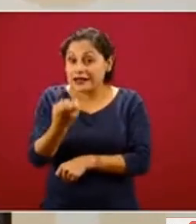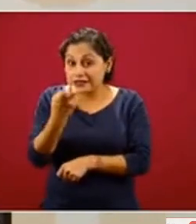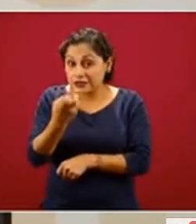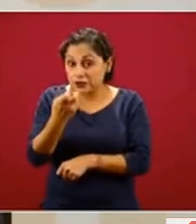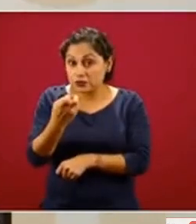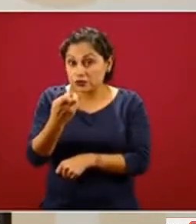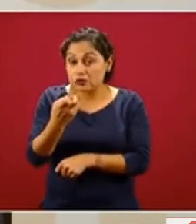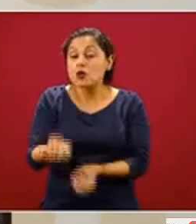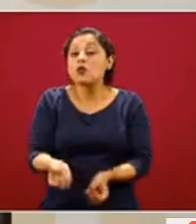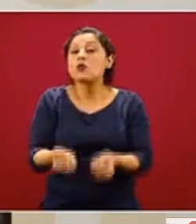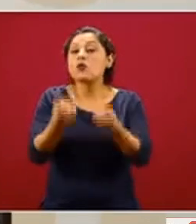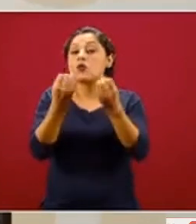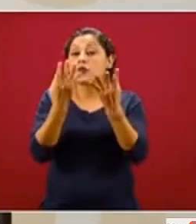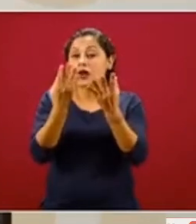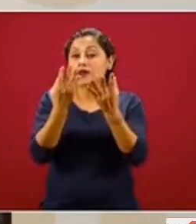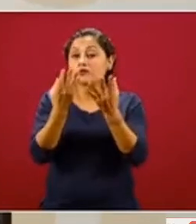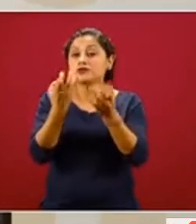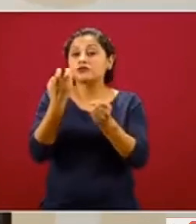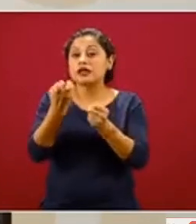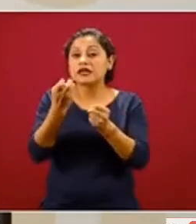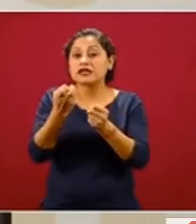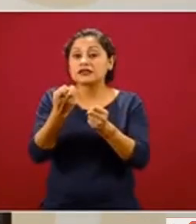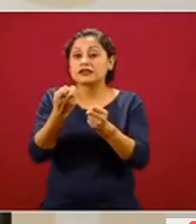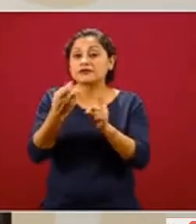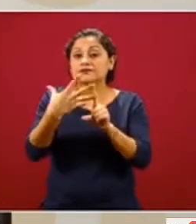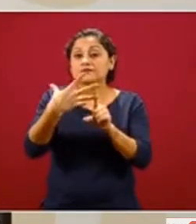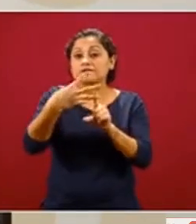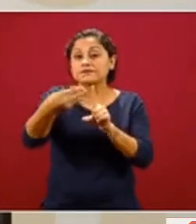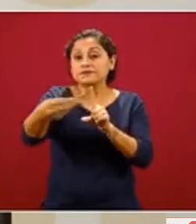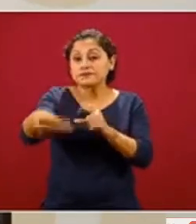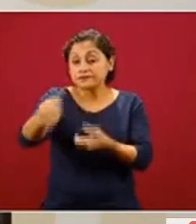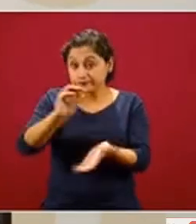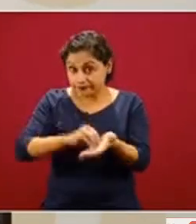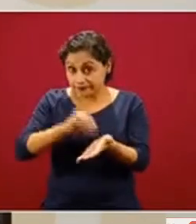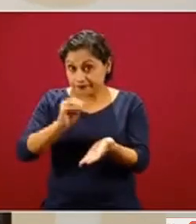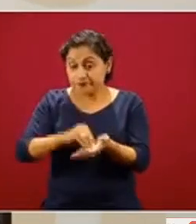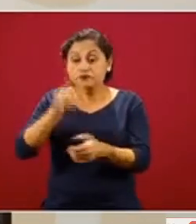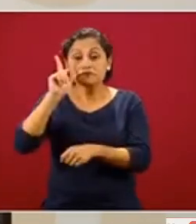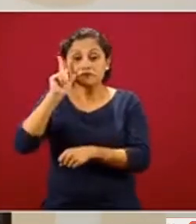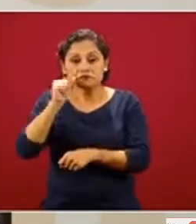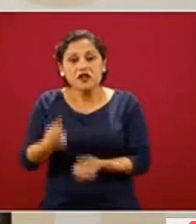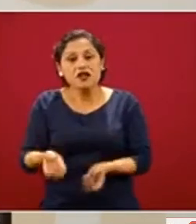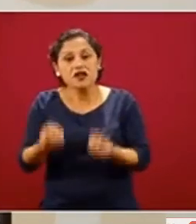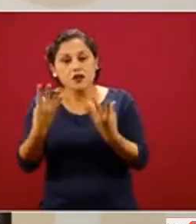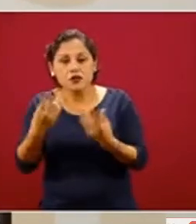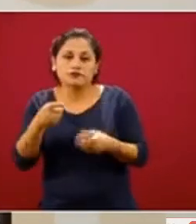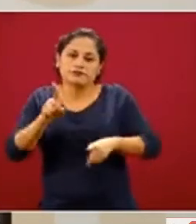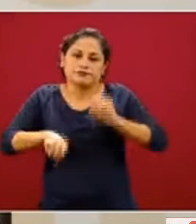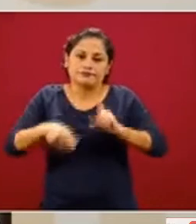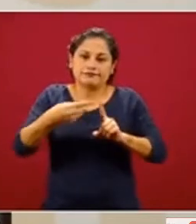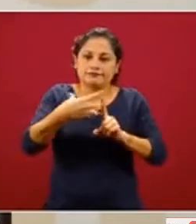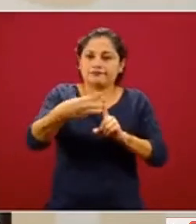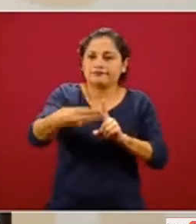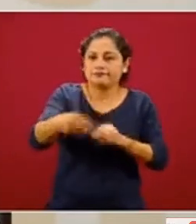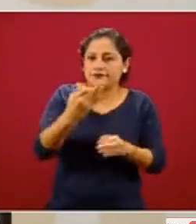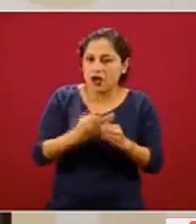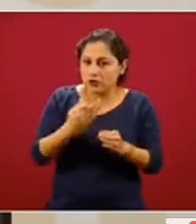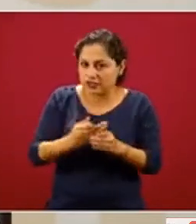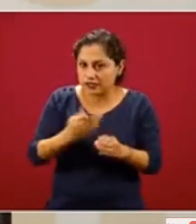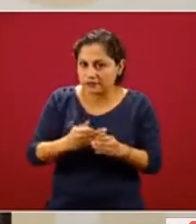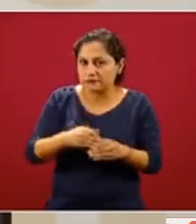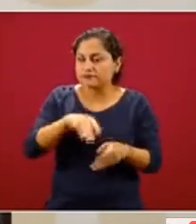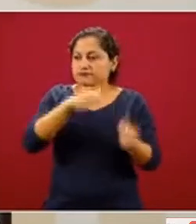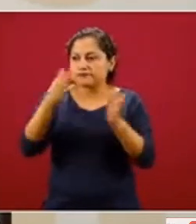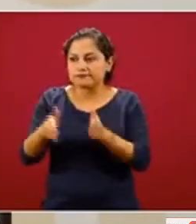son la carga que impulsa los contagios de mañana, y los de mañana, los de pasado mañana,